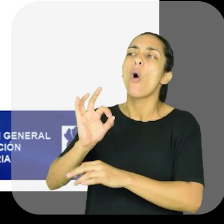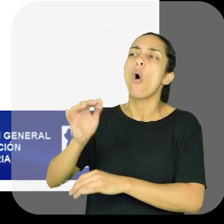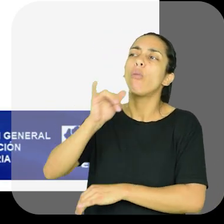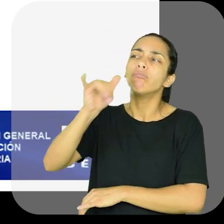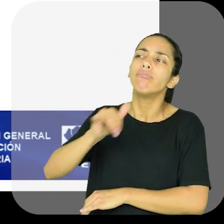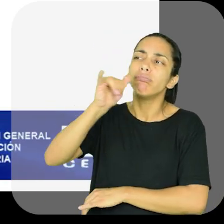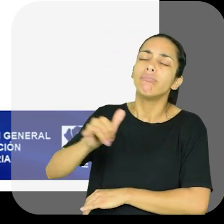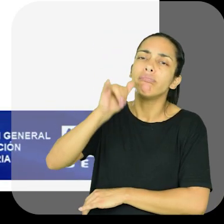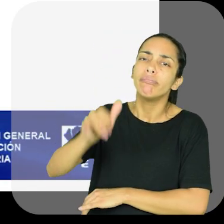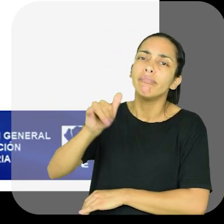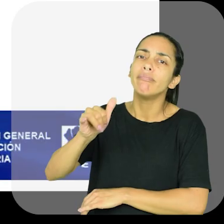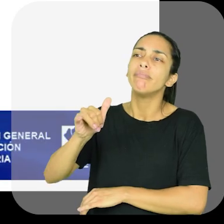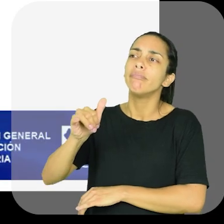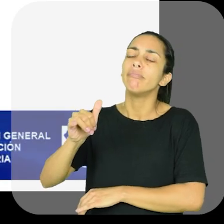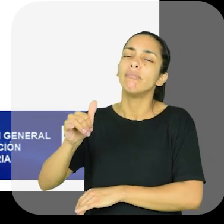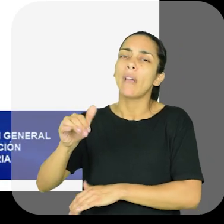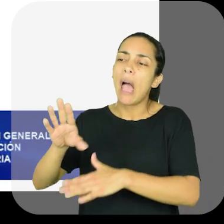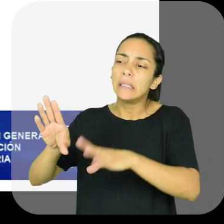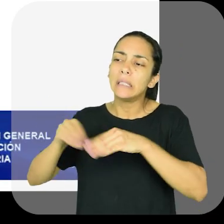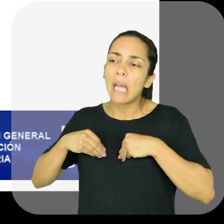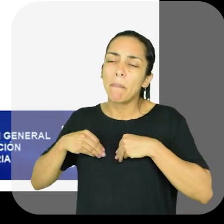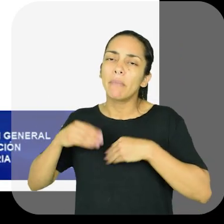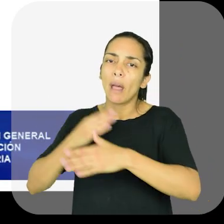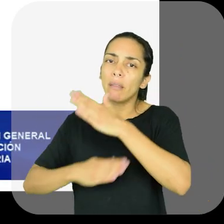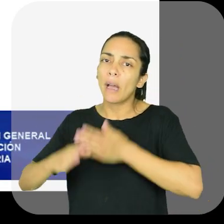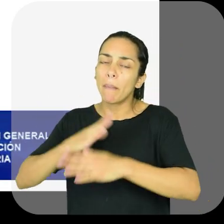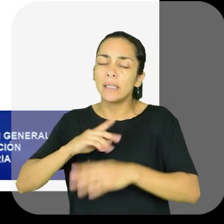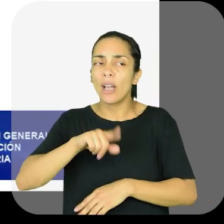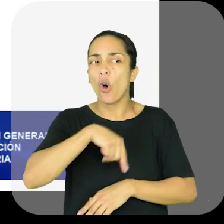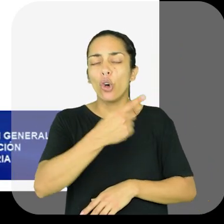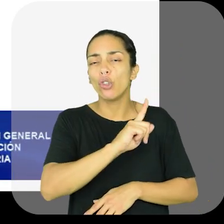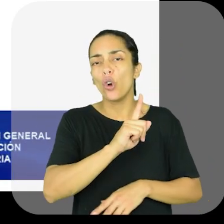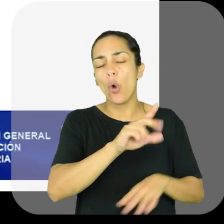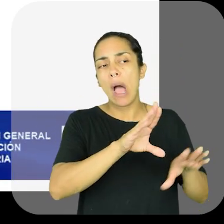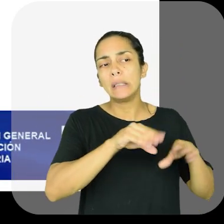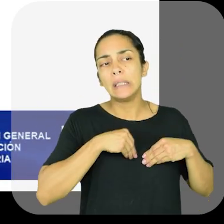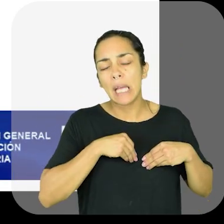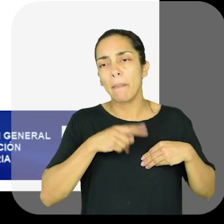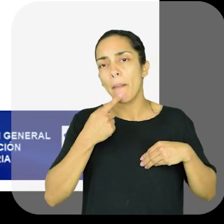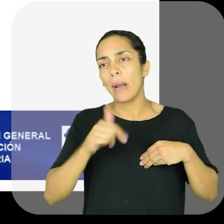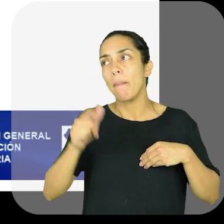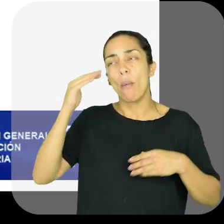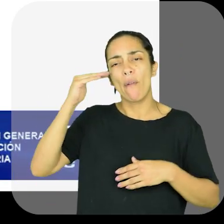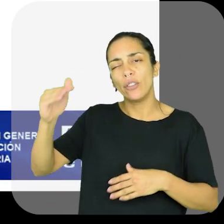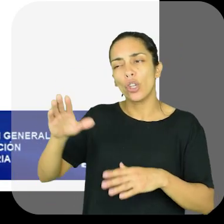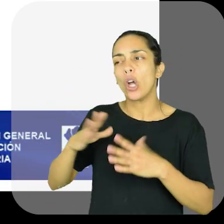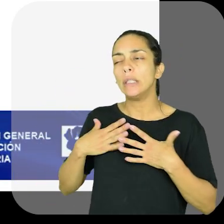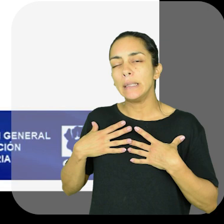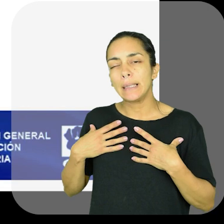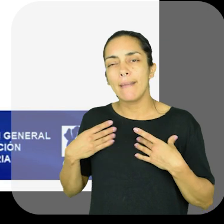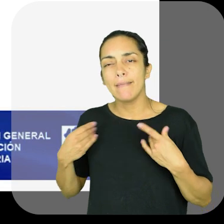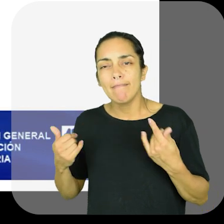Entonces, cuando el maestro dice hola amiga, es un maestro sensible a la diversidad, sensible ante la